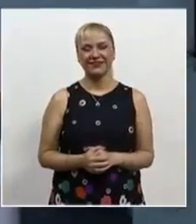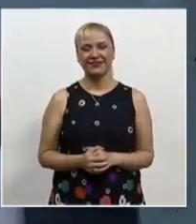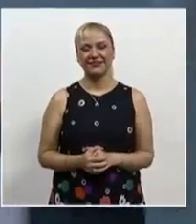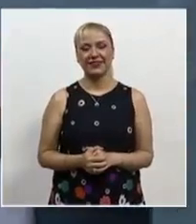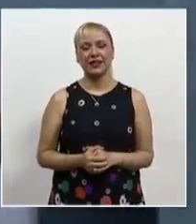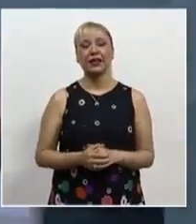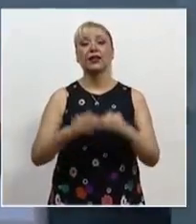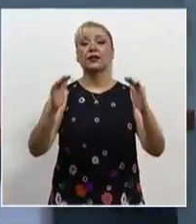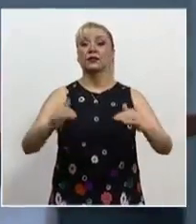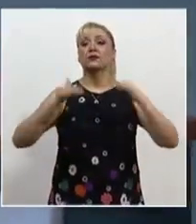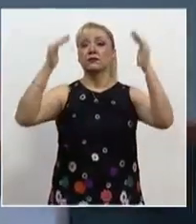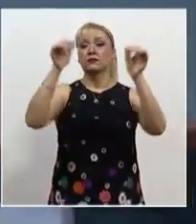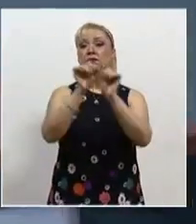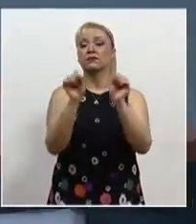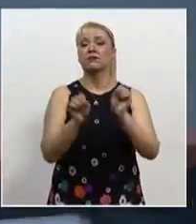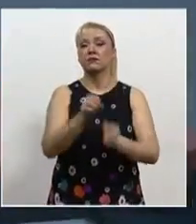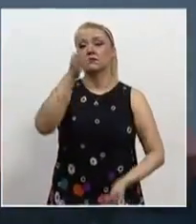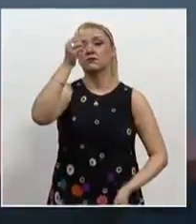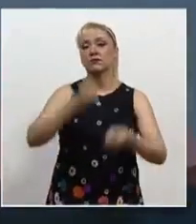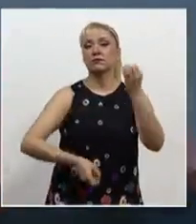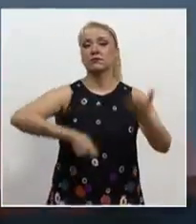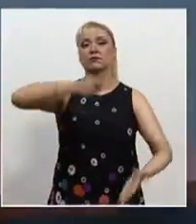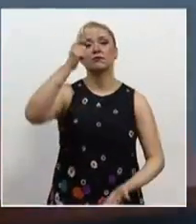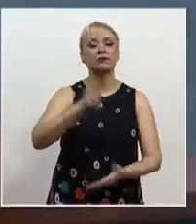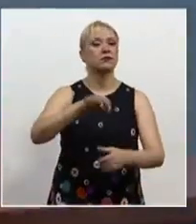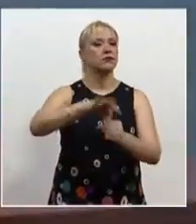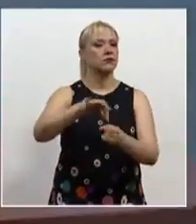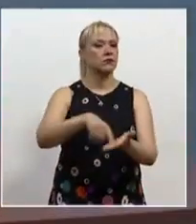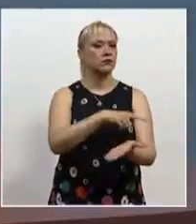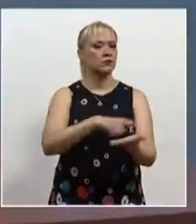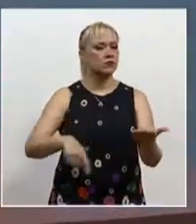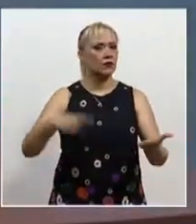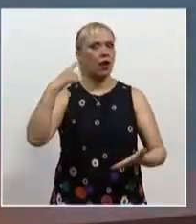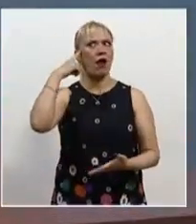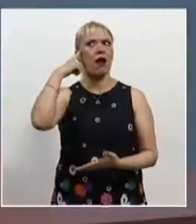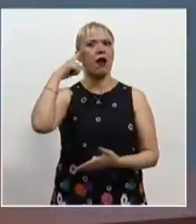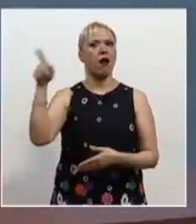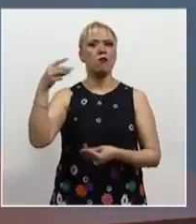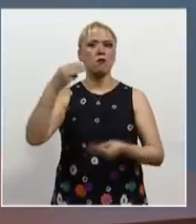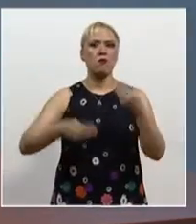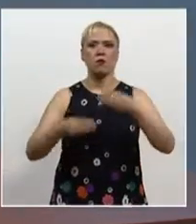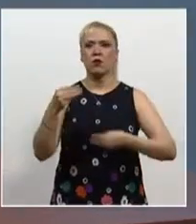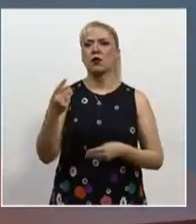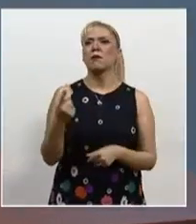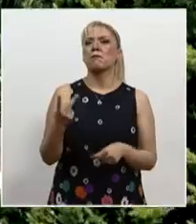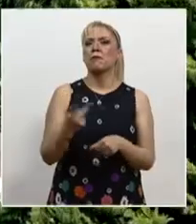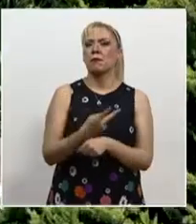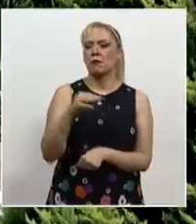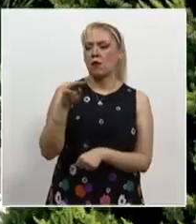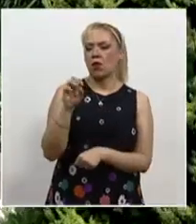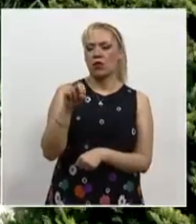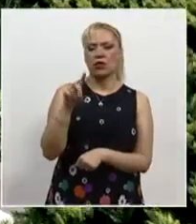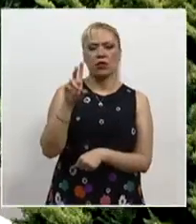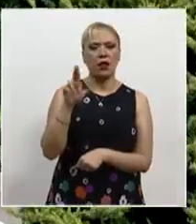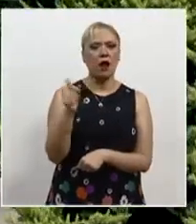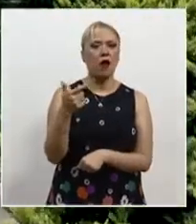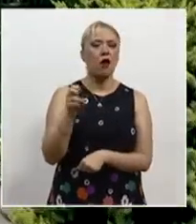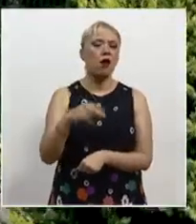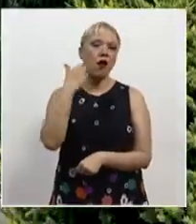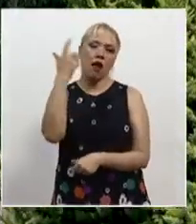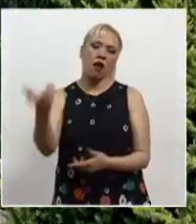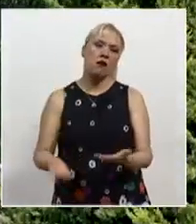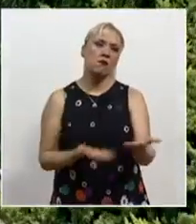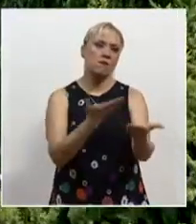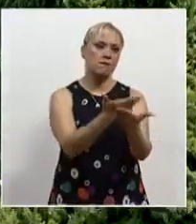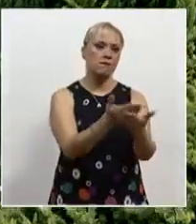La Sala Superior del Tribunal Electoral dio a conocer el proyecto del magistrado Reyes Rodríguez Mondragón, con el que propone resolver el recurso de apelación